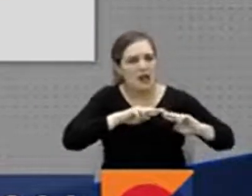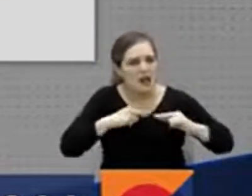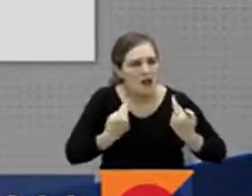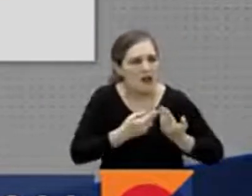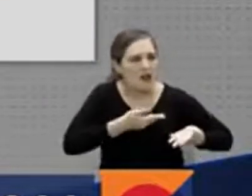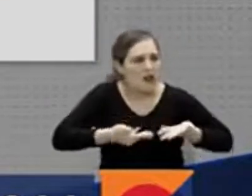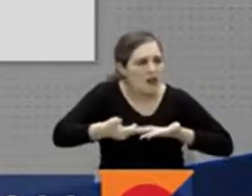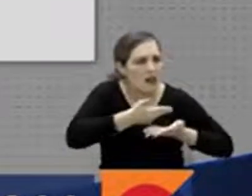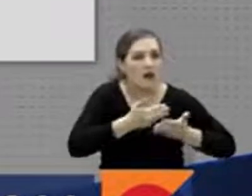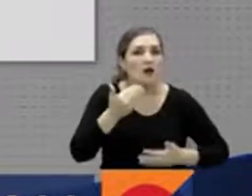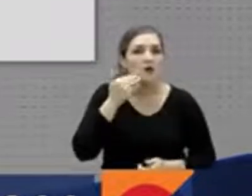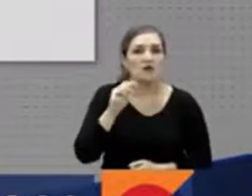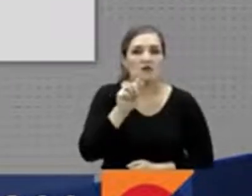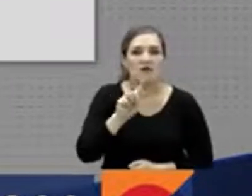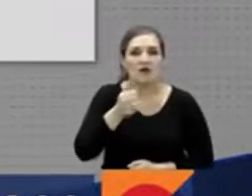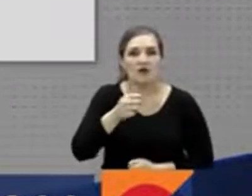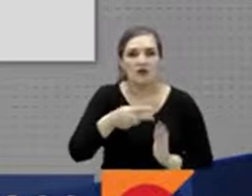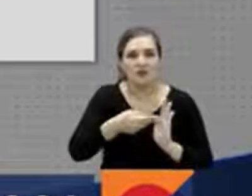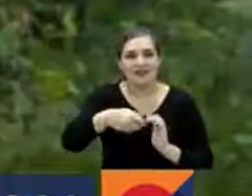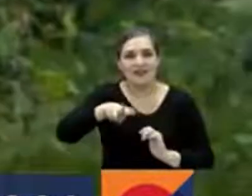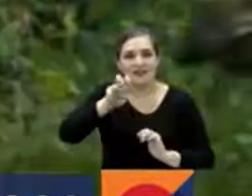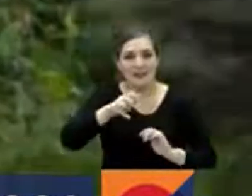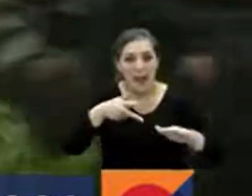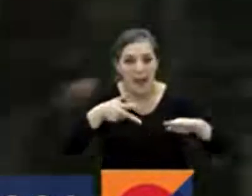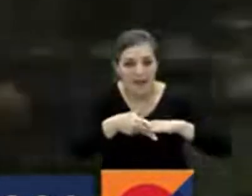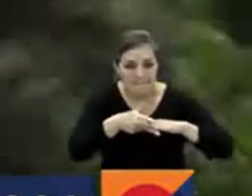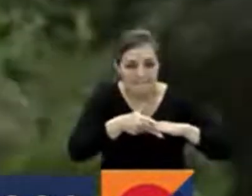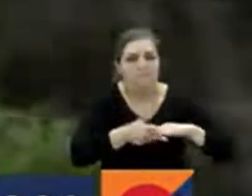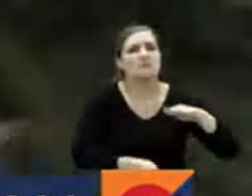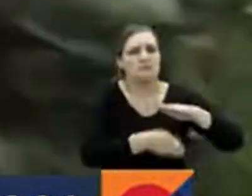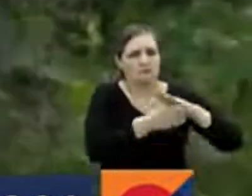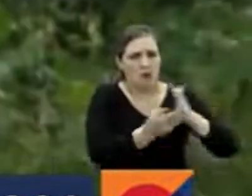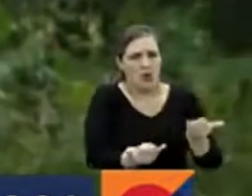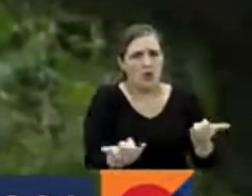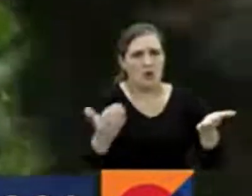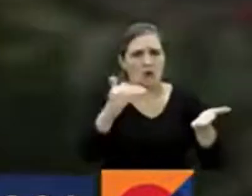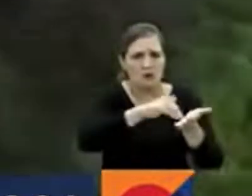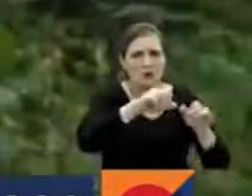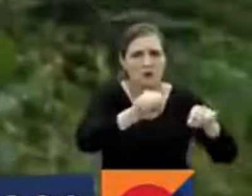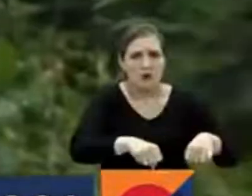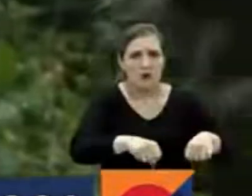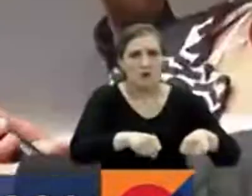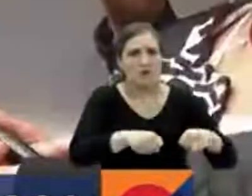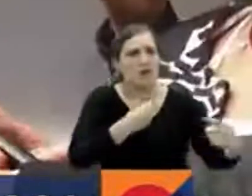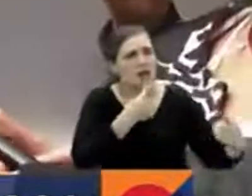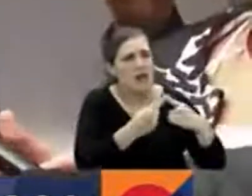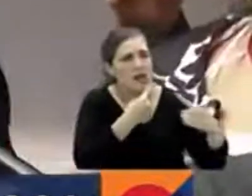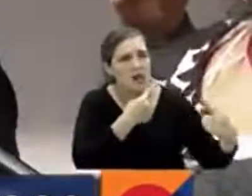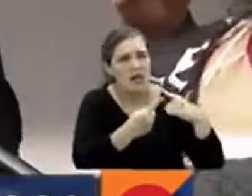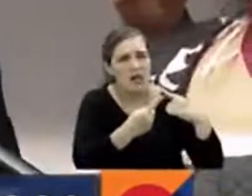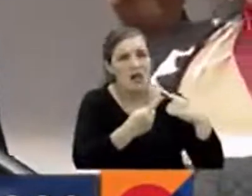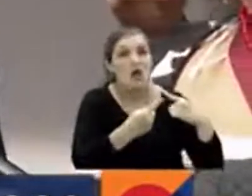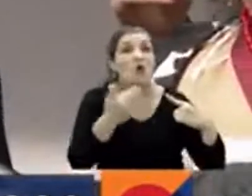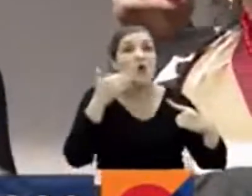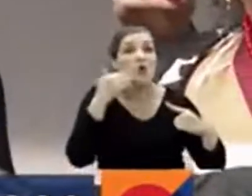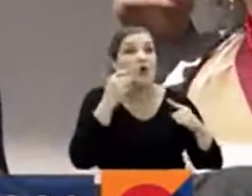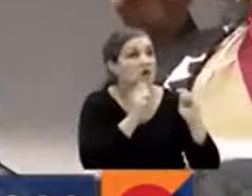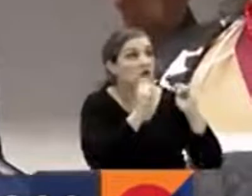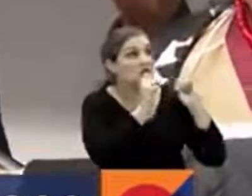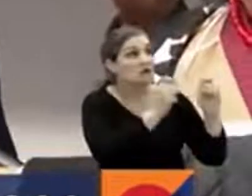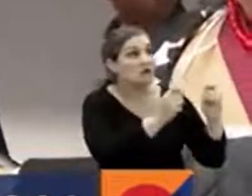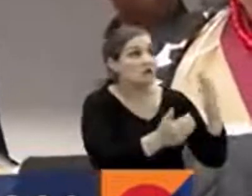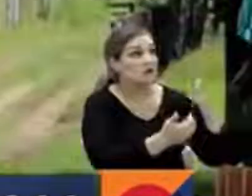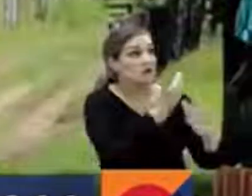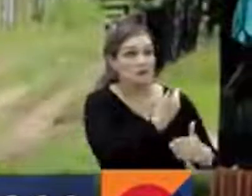en Quito en febrero de 2017. Los acercamientos para un eventual retorno a los diálogos se harían una vez Gustavo Petro asuma